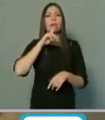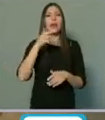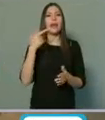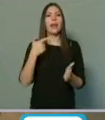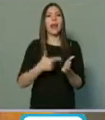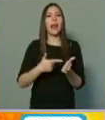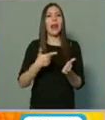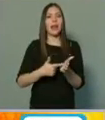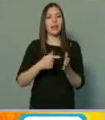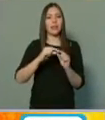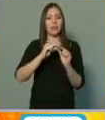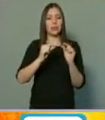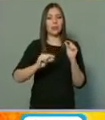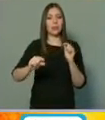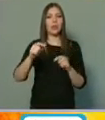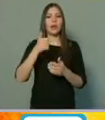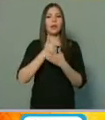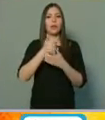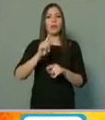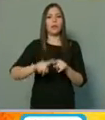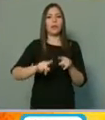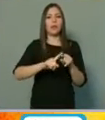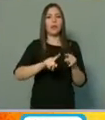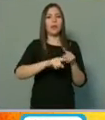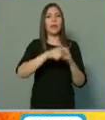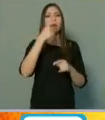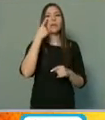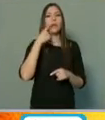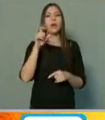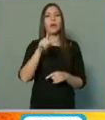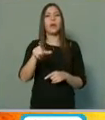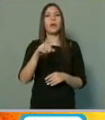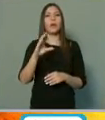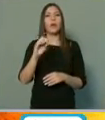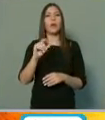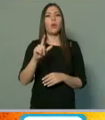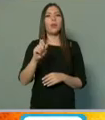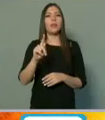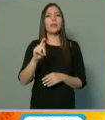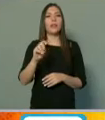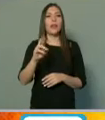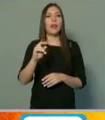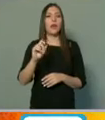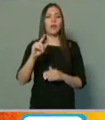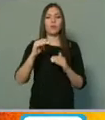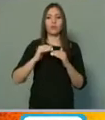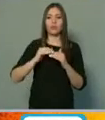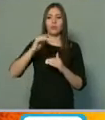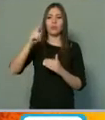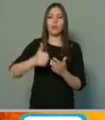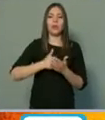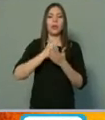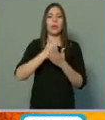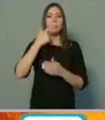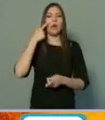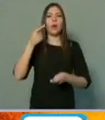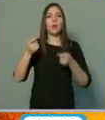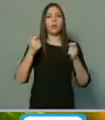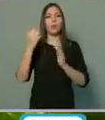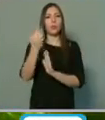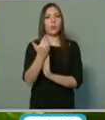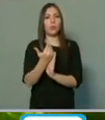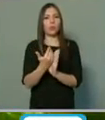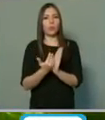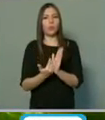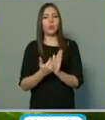decir, el colesterol bueno, las high density lipoproteins, HDL mejor conocidas, las aumenta. El